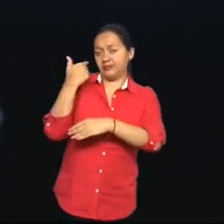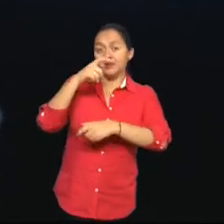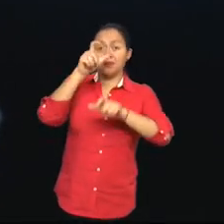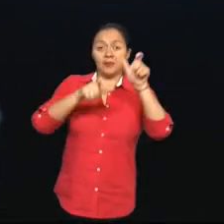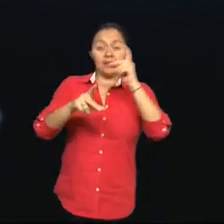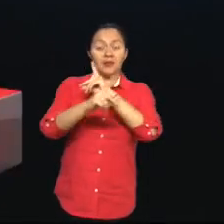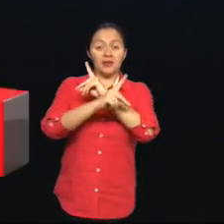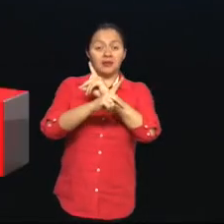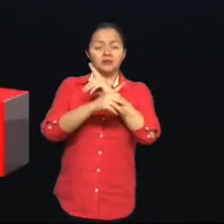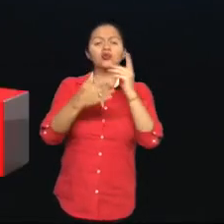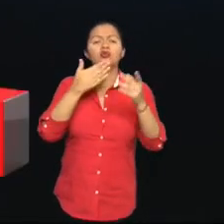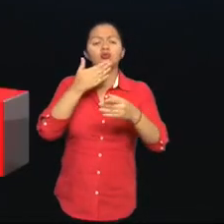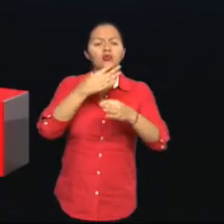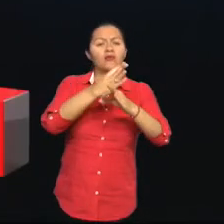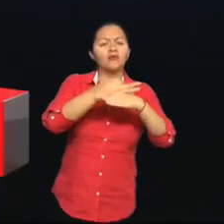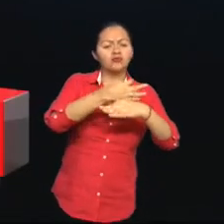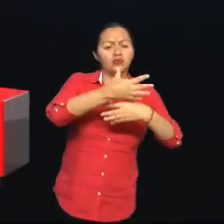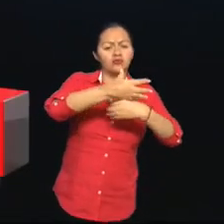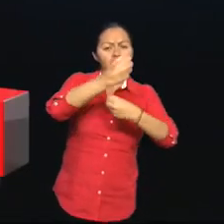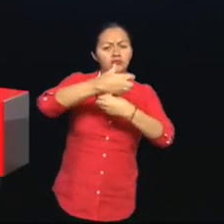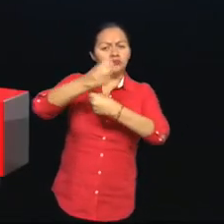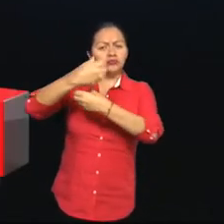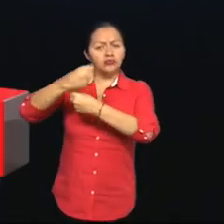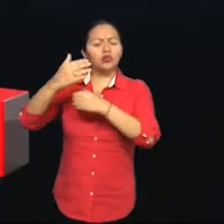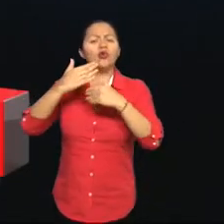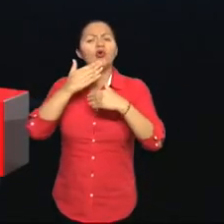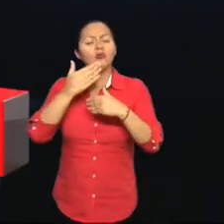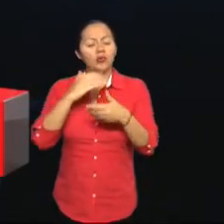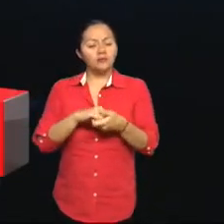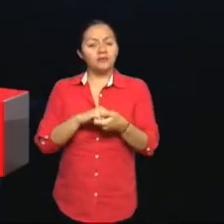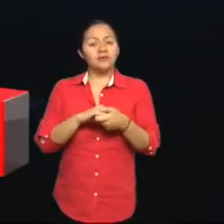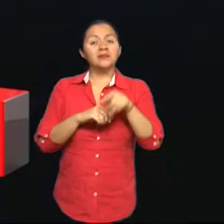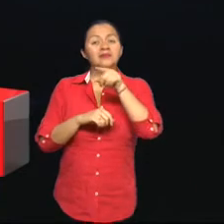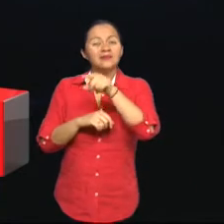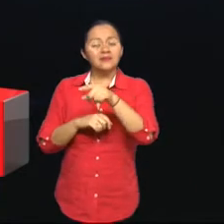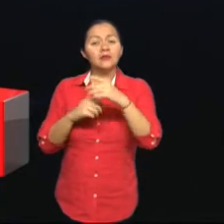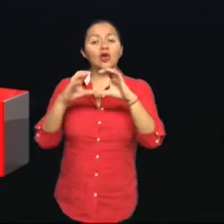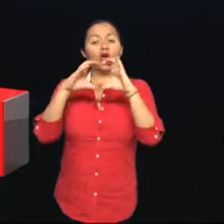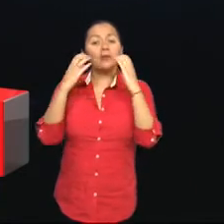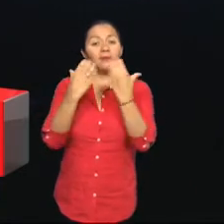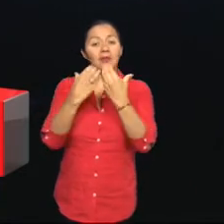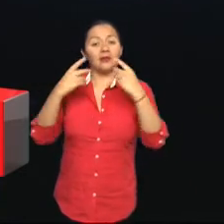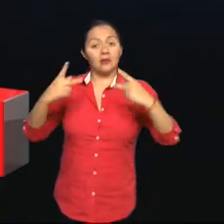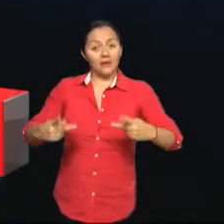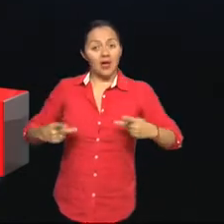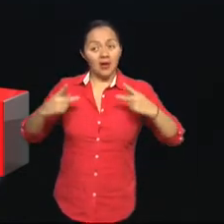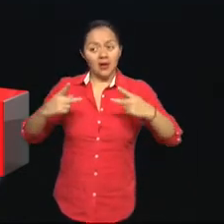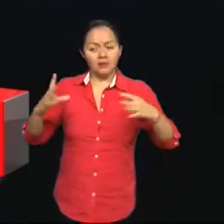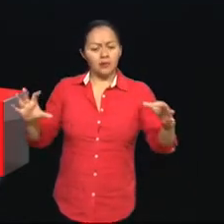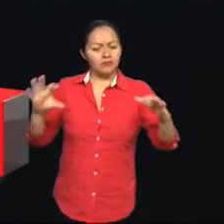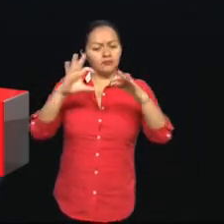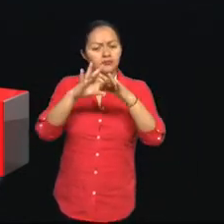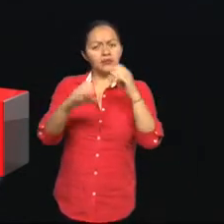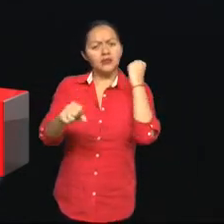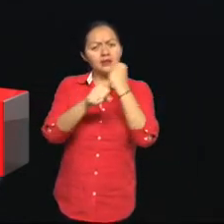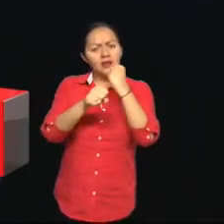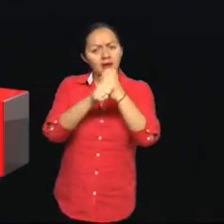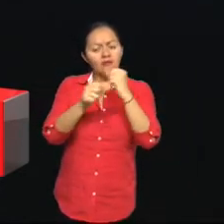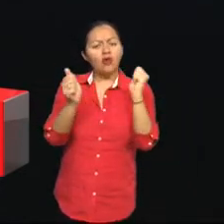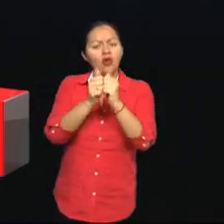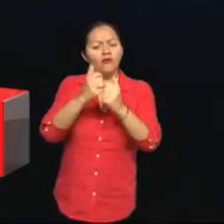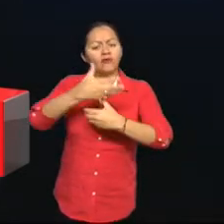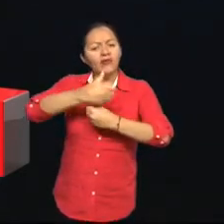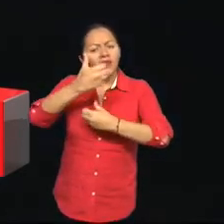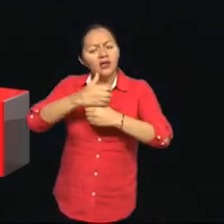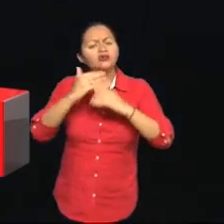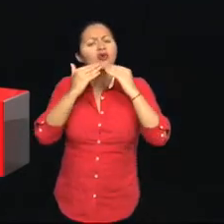personas con discapacidad. ¿Cuál es el enlace que tiene y cuál es el compromiso de trabajo que tiene el Comité Paralímpico y